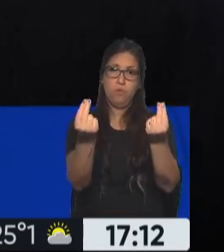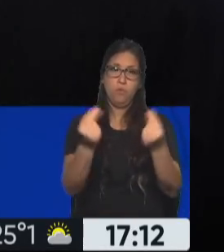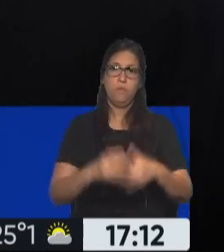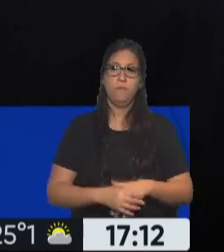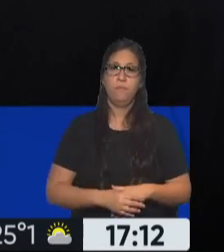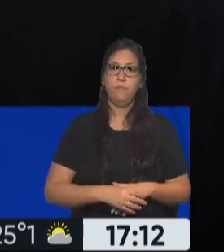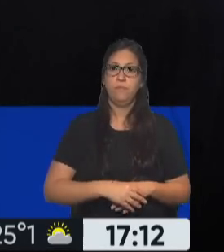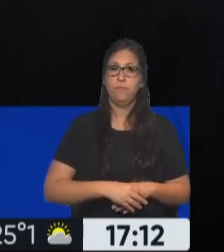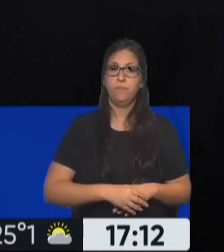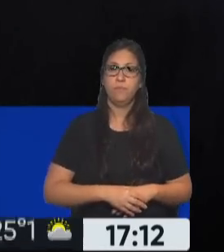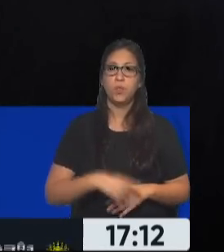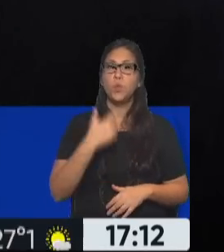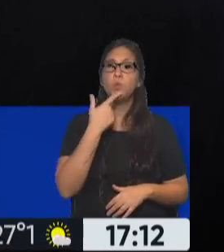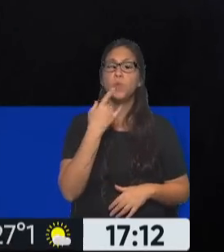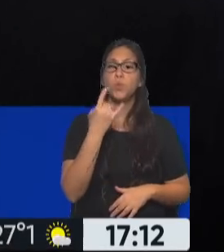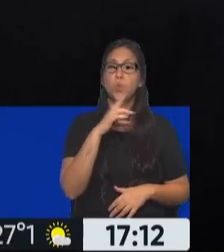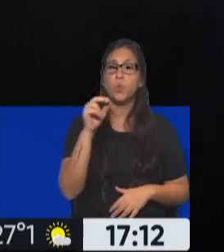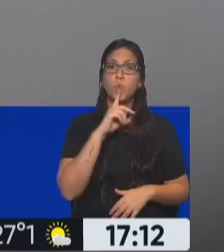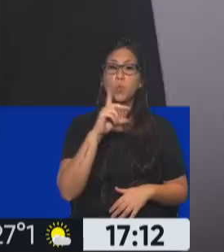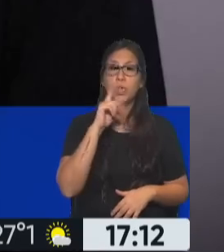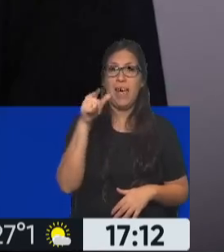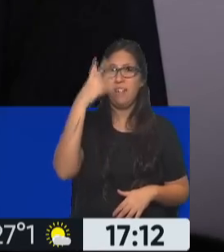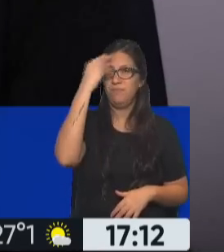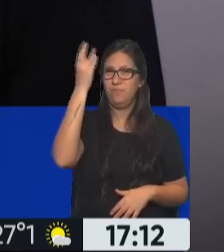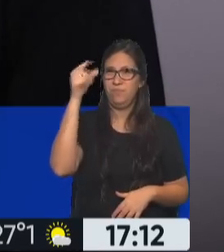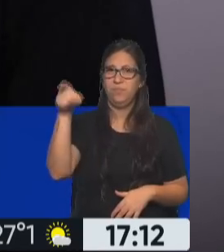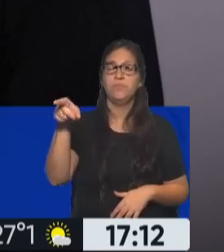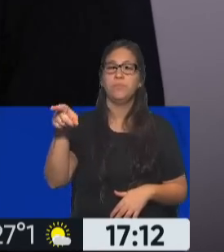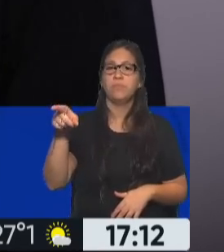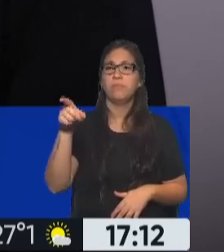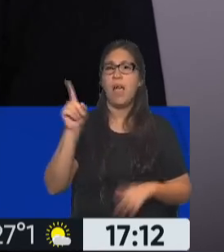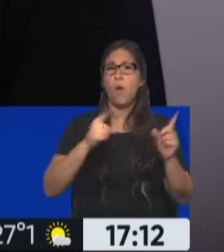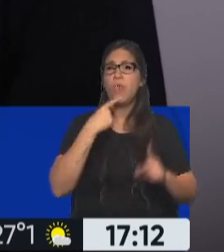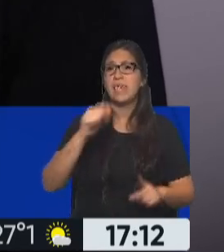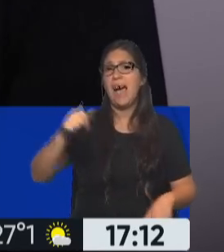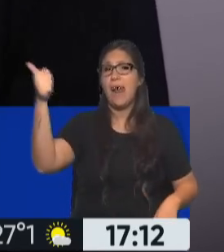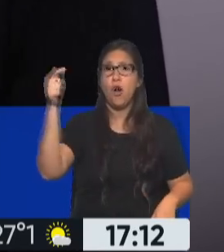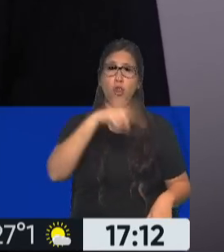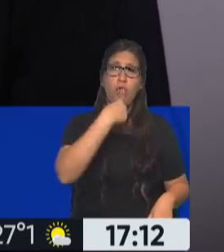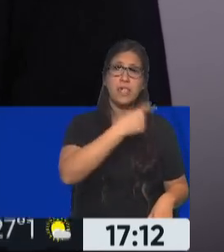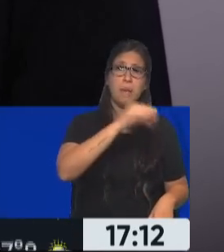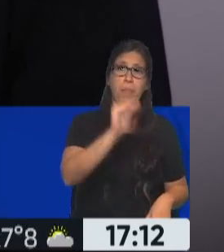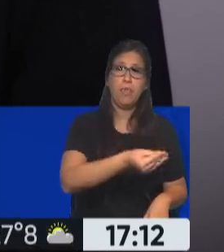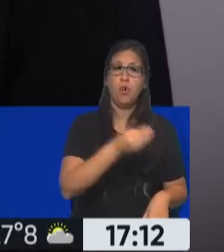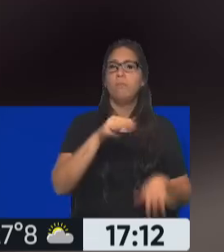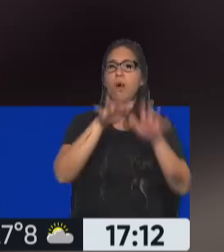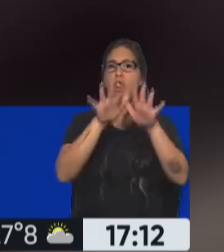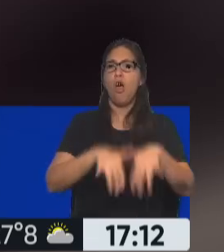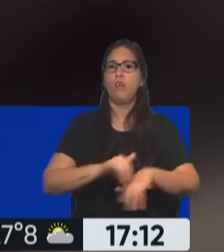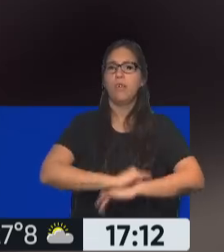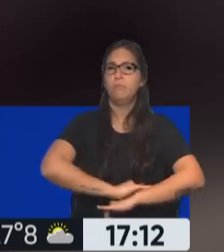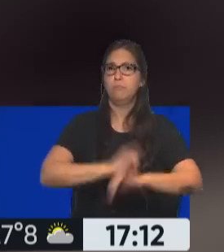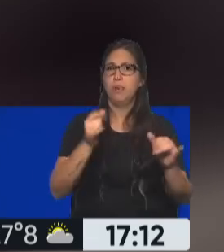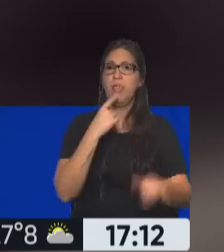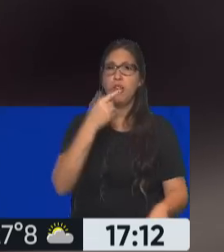Edmundo González Urrutia, el candidato a presidente derrotado para Maduro y triunfante para la oposición, publicó una nota en redes sociales